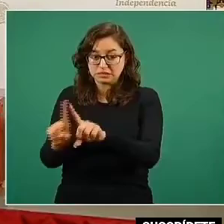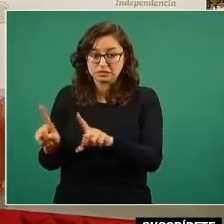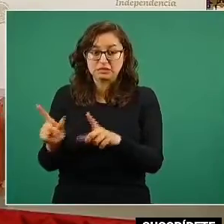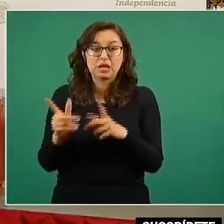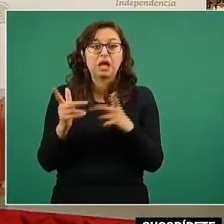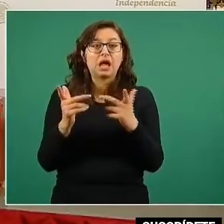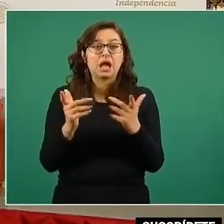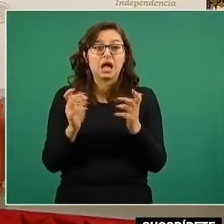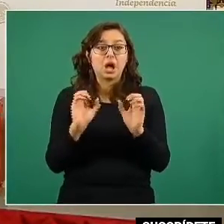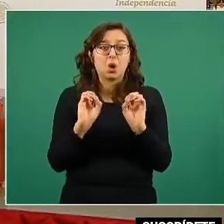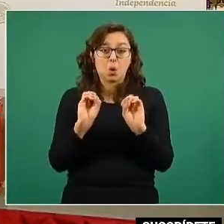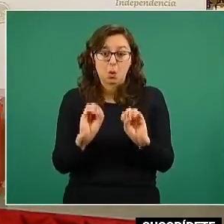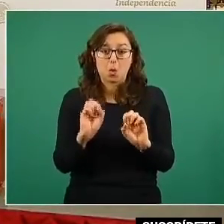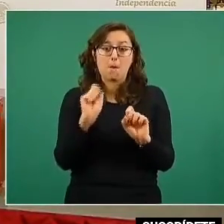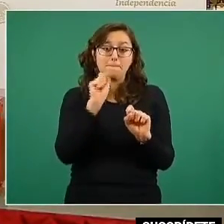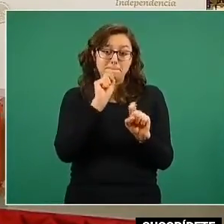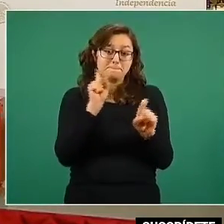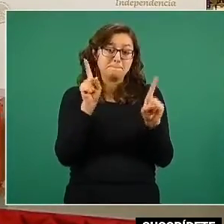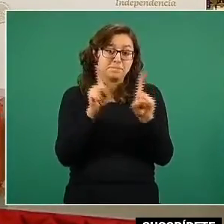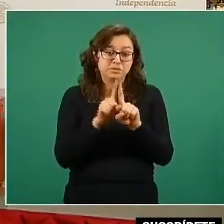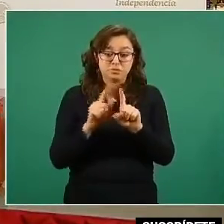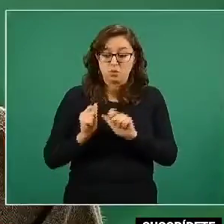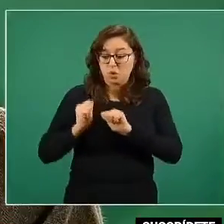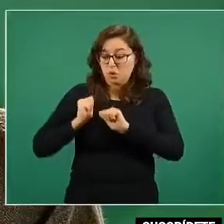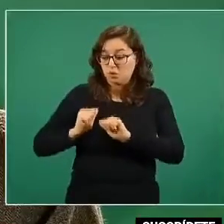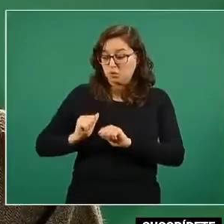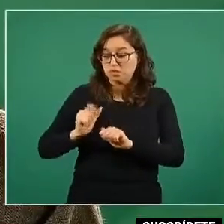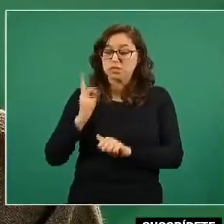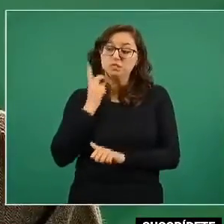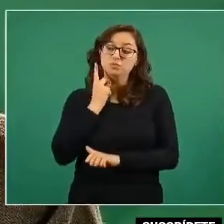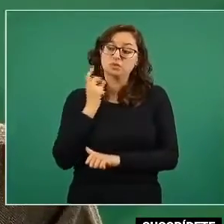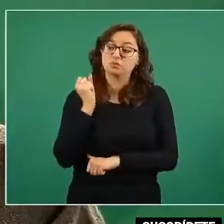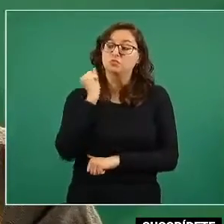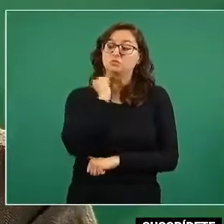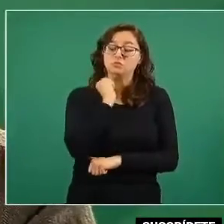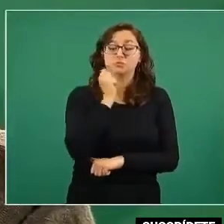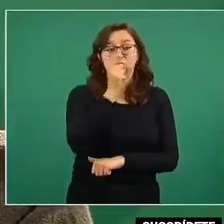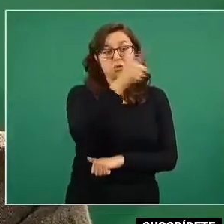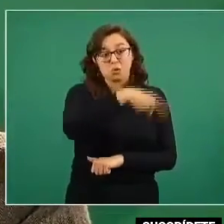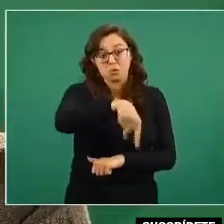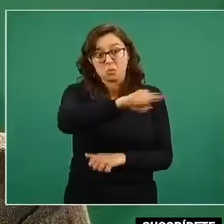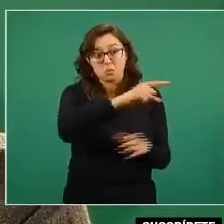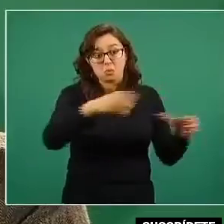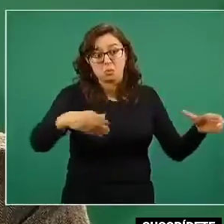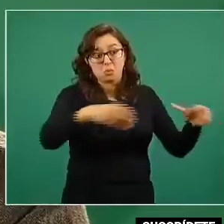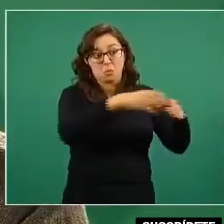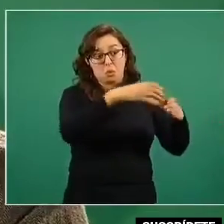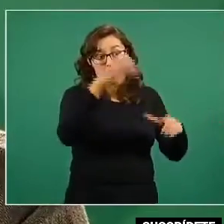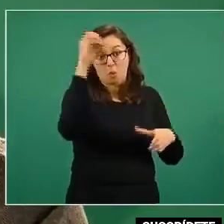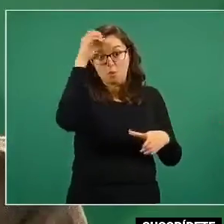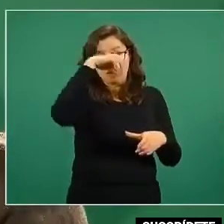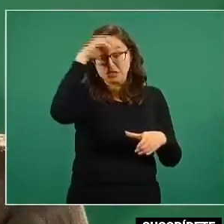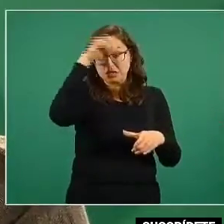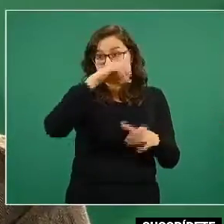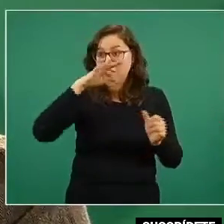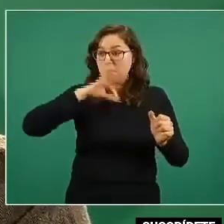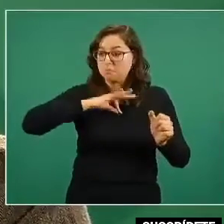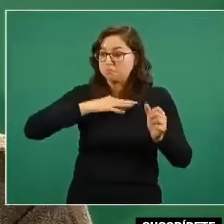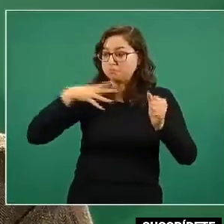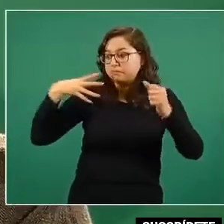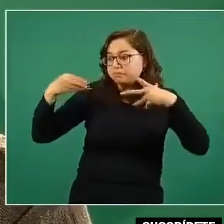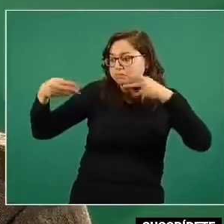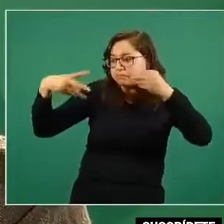incluso en los poderes de la Unión, por ejemplo el Poder Legislativo, que analizan la situación de la epidemia y la respuesta a la